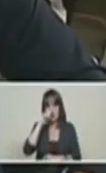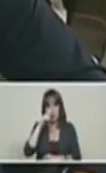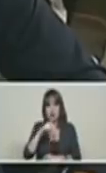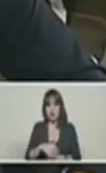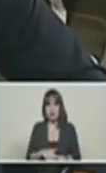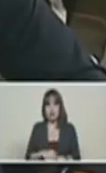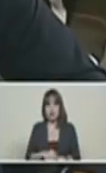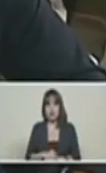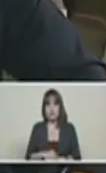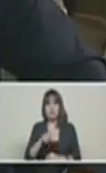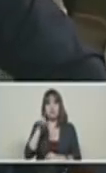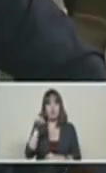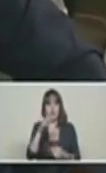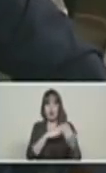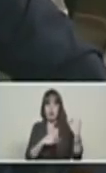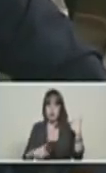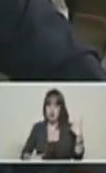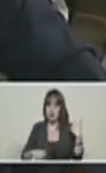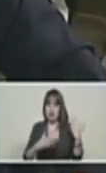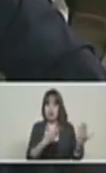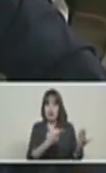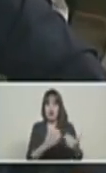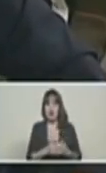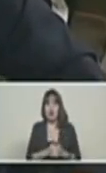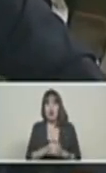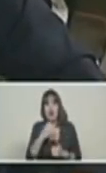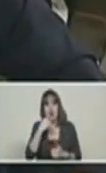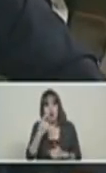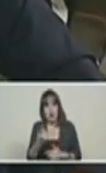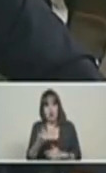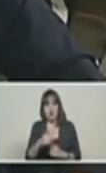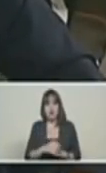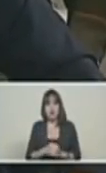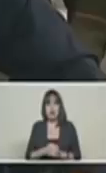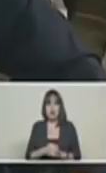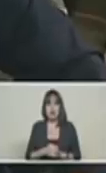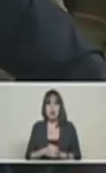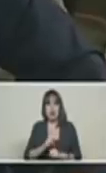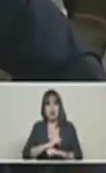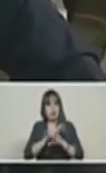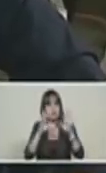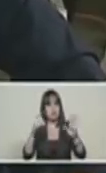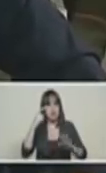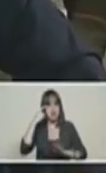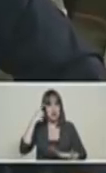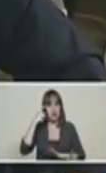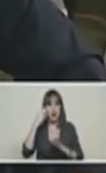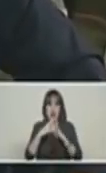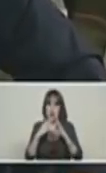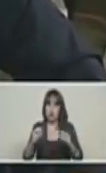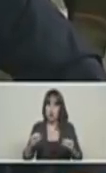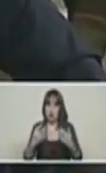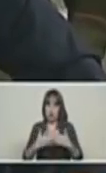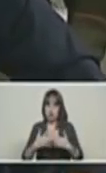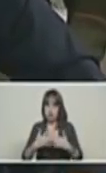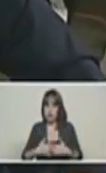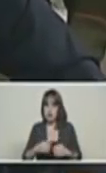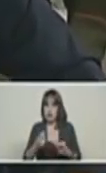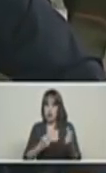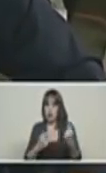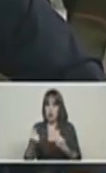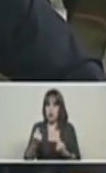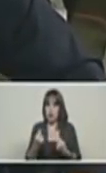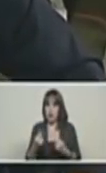Usted ha puesto, hay que decirlo así, presidente, y se lo hemos dejado saber a todos los actores económicos.